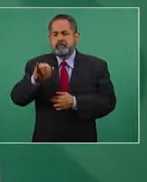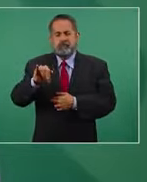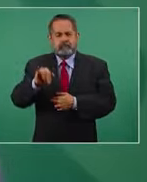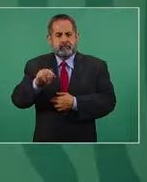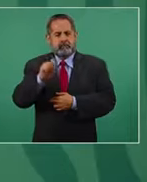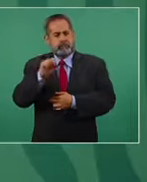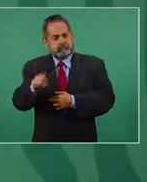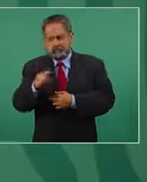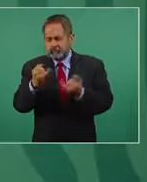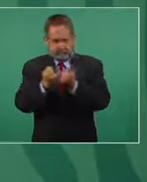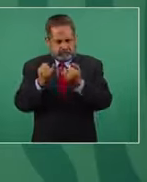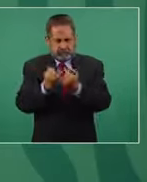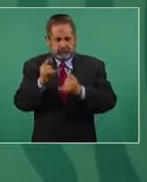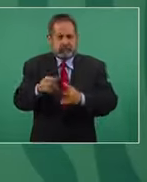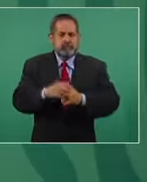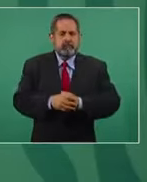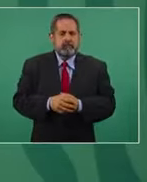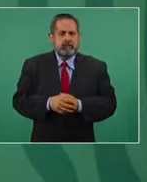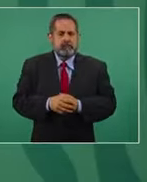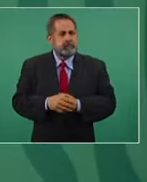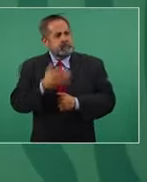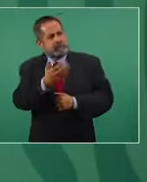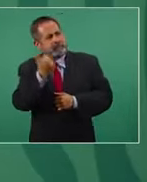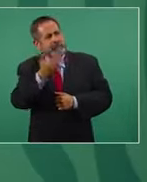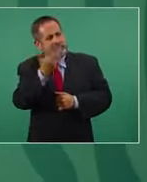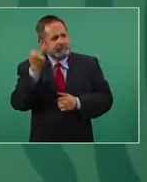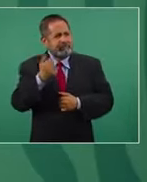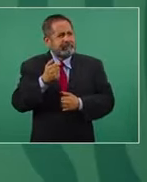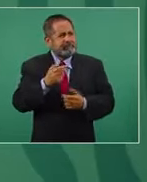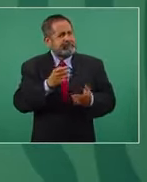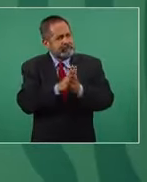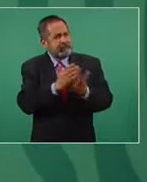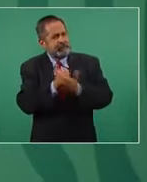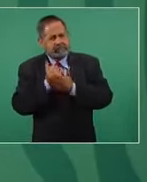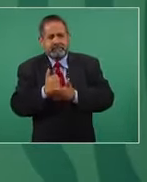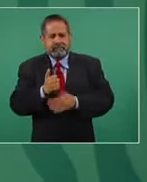Nos piden que mandemos la Guardia Nacional,